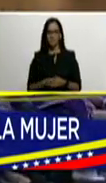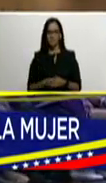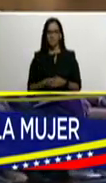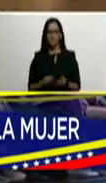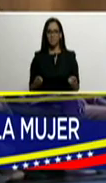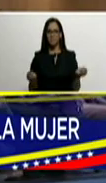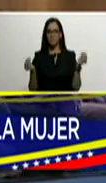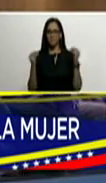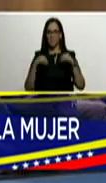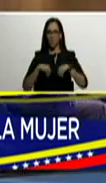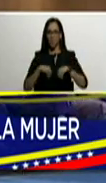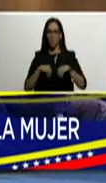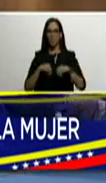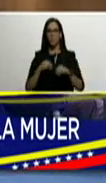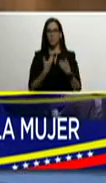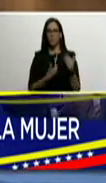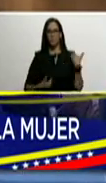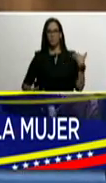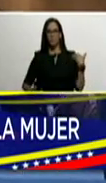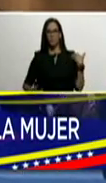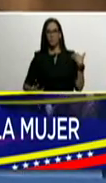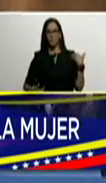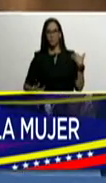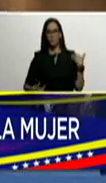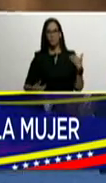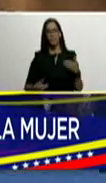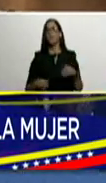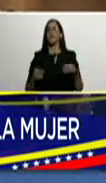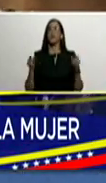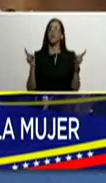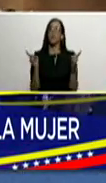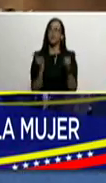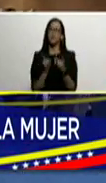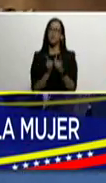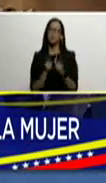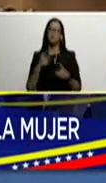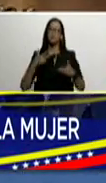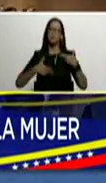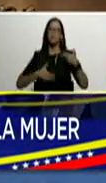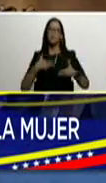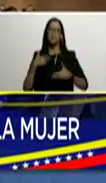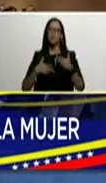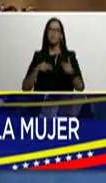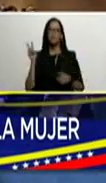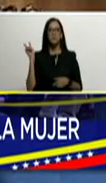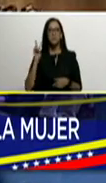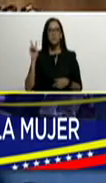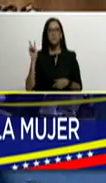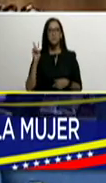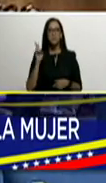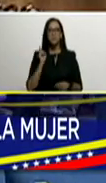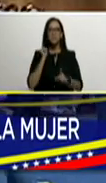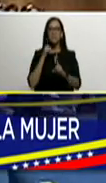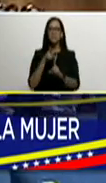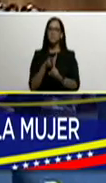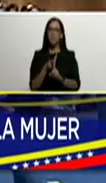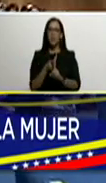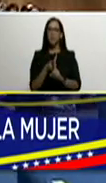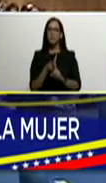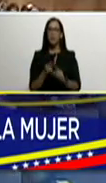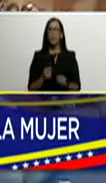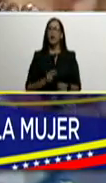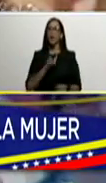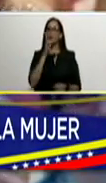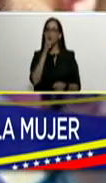que la disminución progresiva del delito en Venezuela, desde los más atroces a